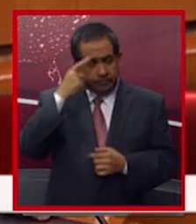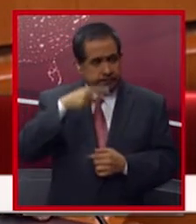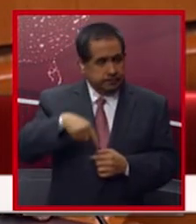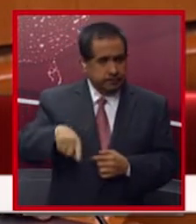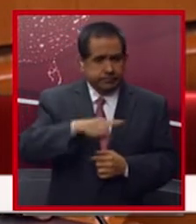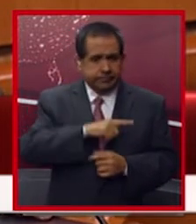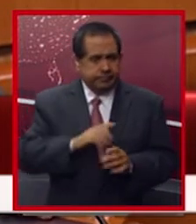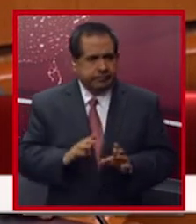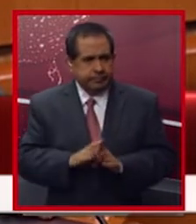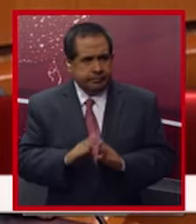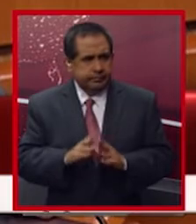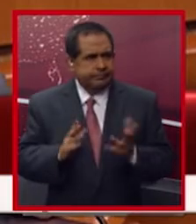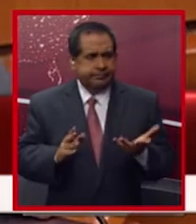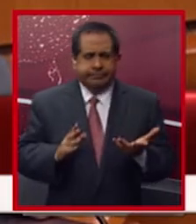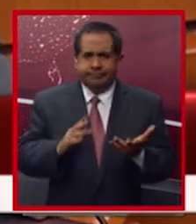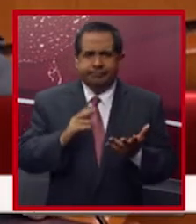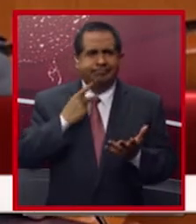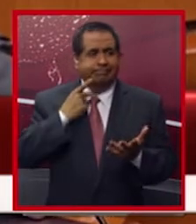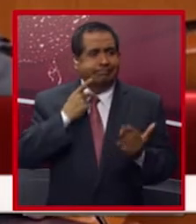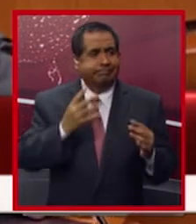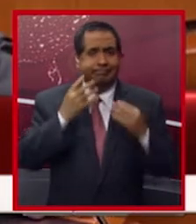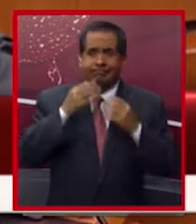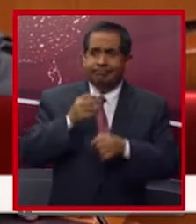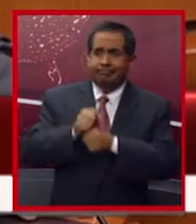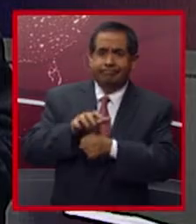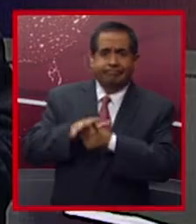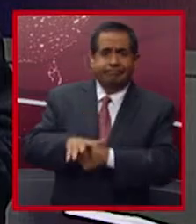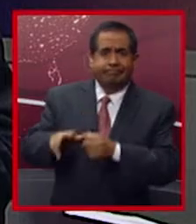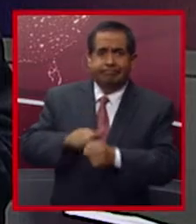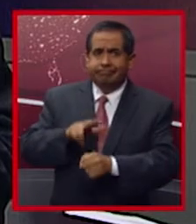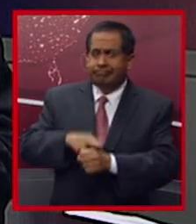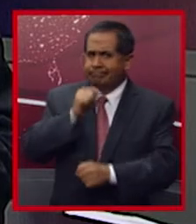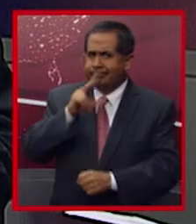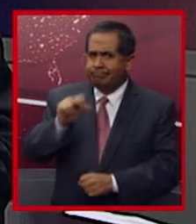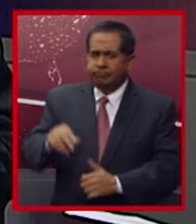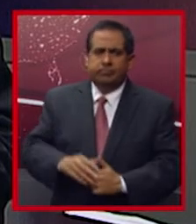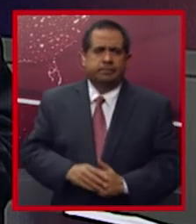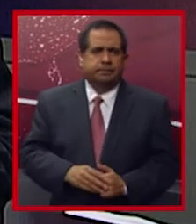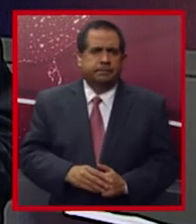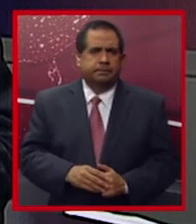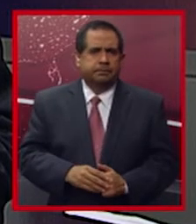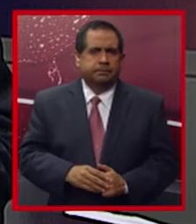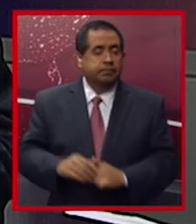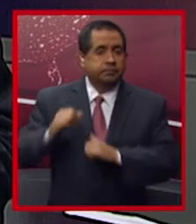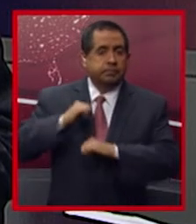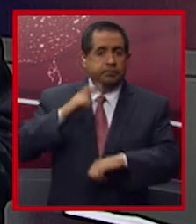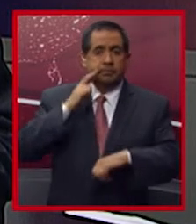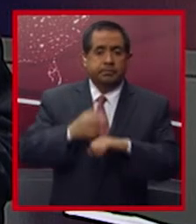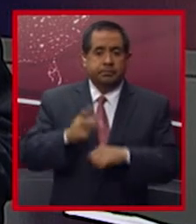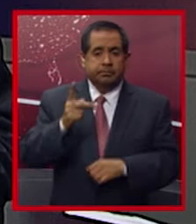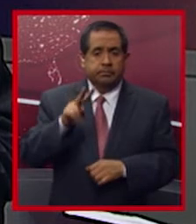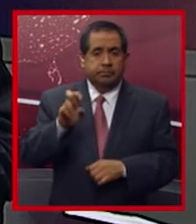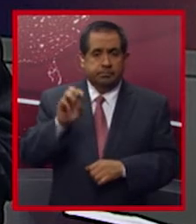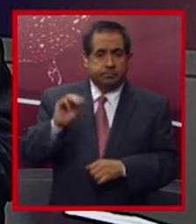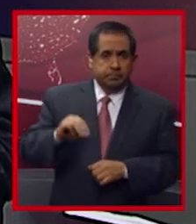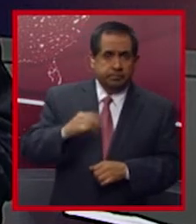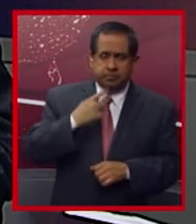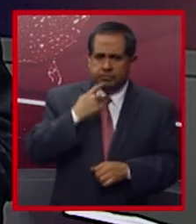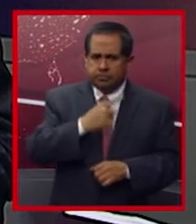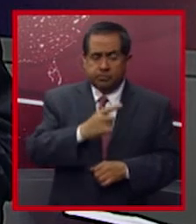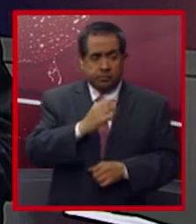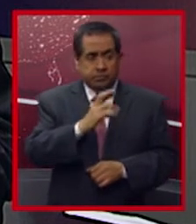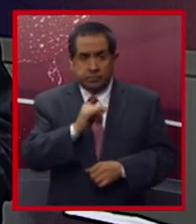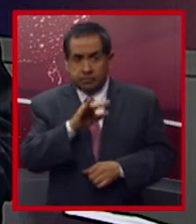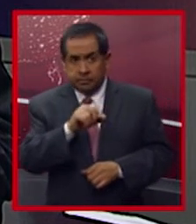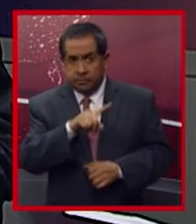con en la agenda política nacional. El diputado del Partido Verde Ecologista, Emilio Enrique Salazar, expuso que la crisis política